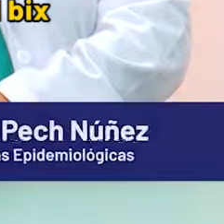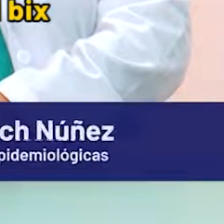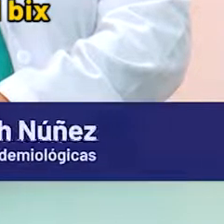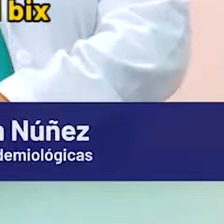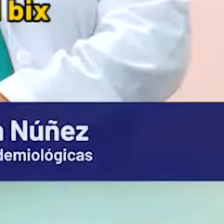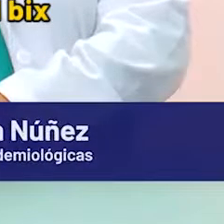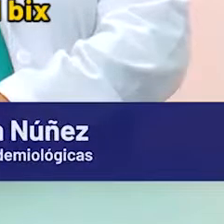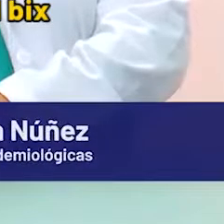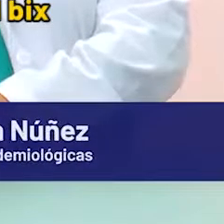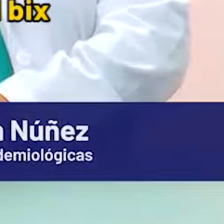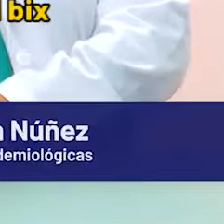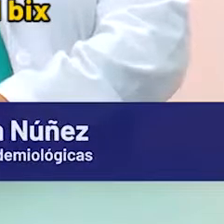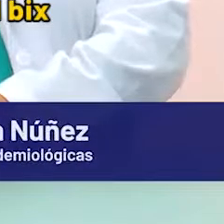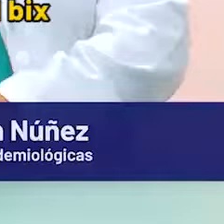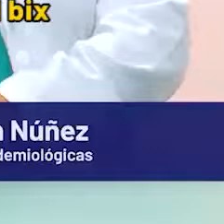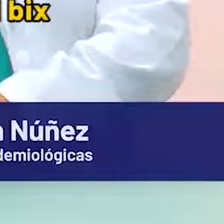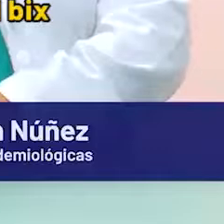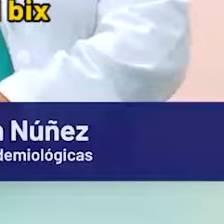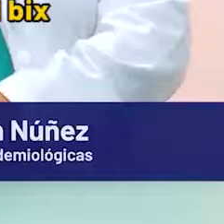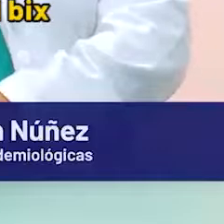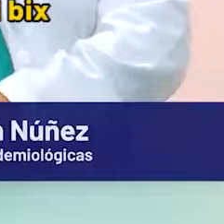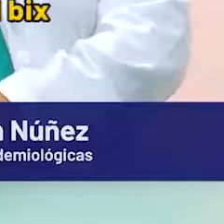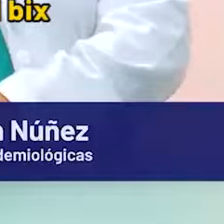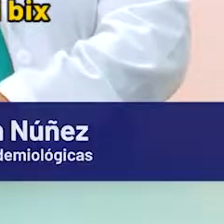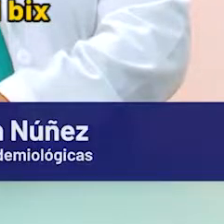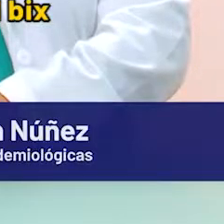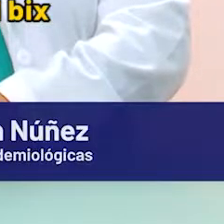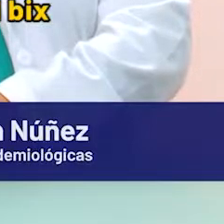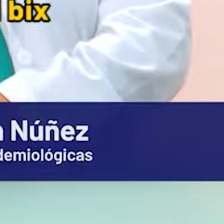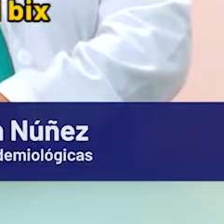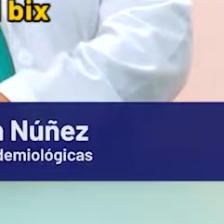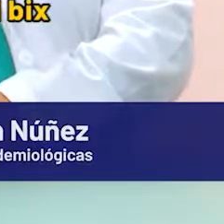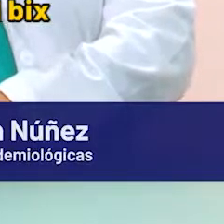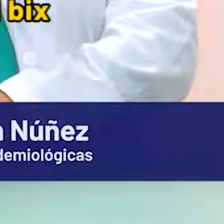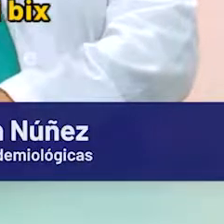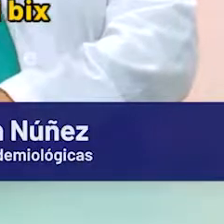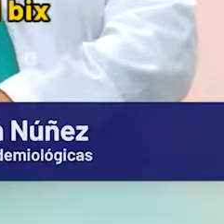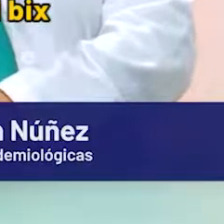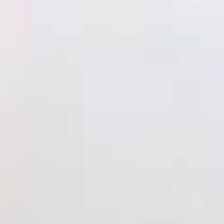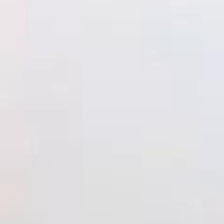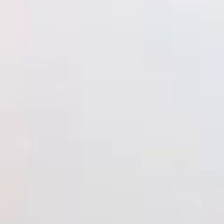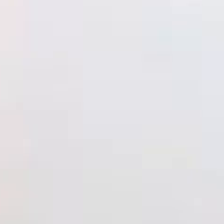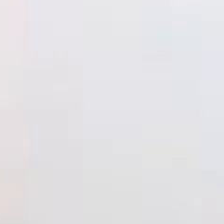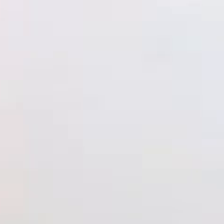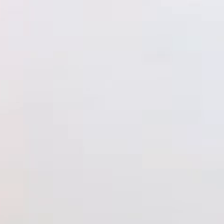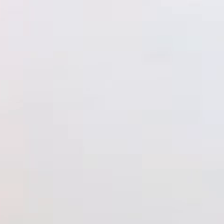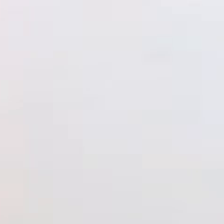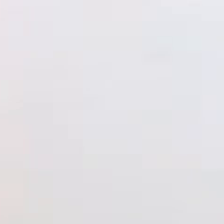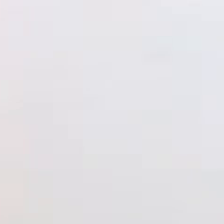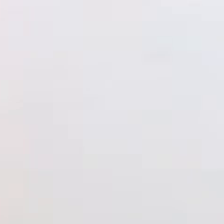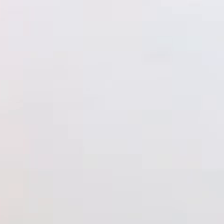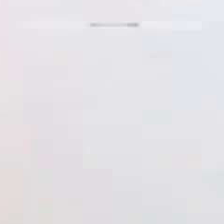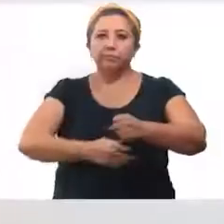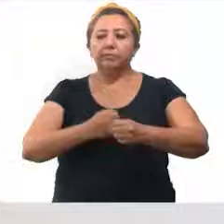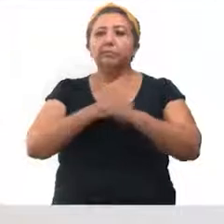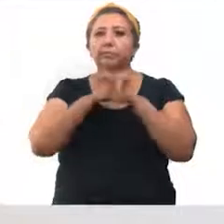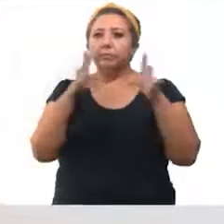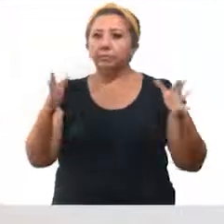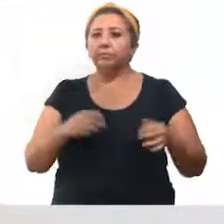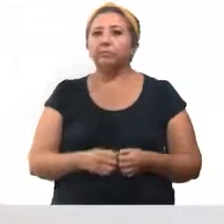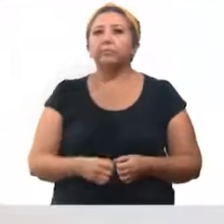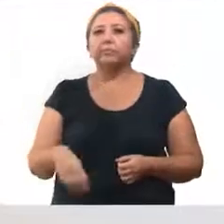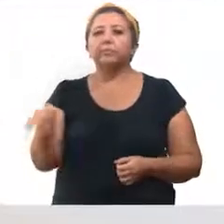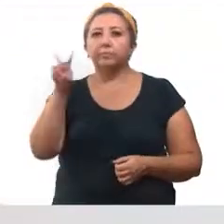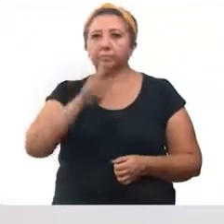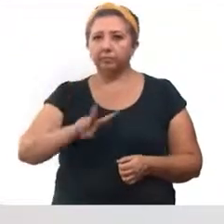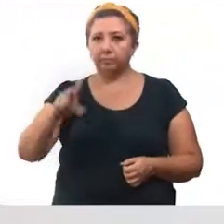Buenas tardes. Nos permitimos dar el informe diario relacionado con el COVID-19. Adelante, doctora. Gracias, doctora. Buenas tardes. Este es el parte